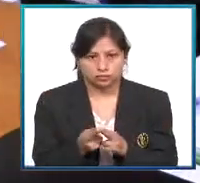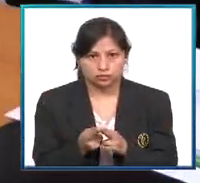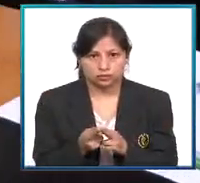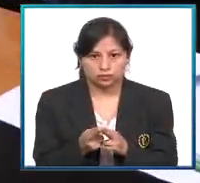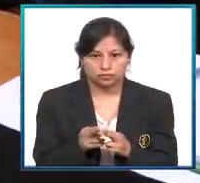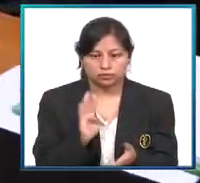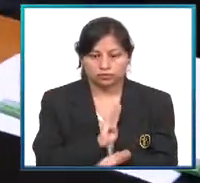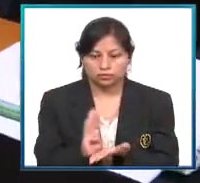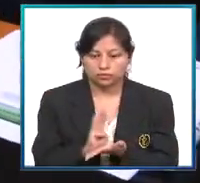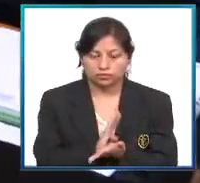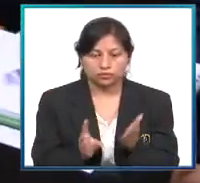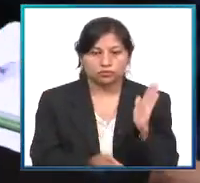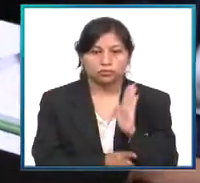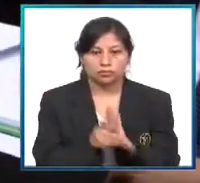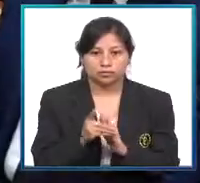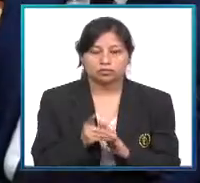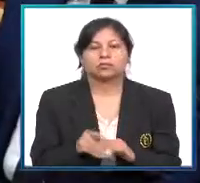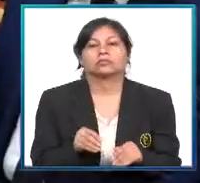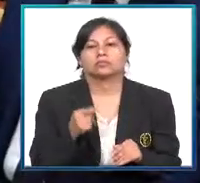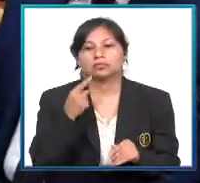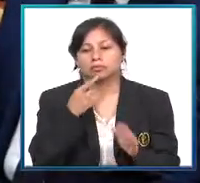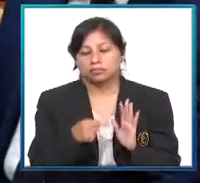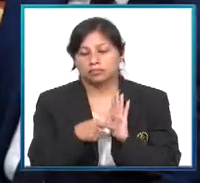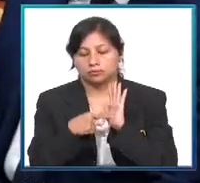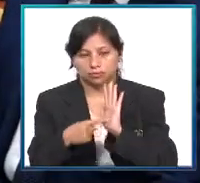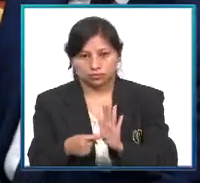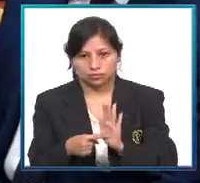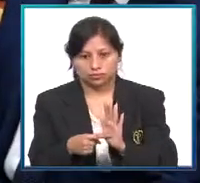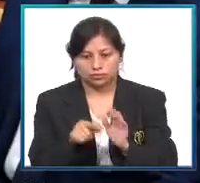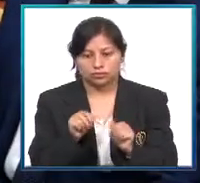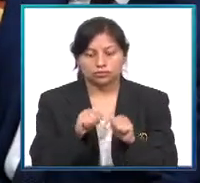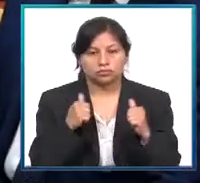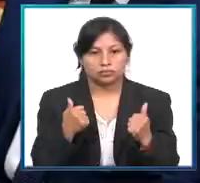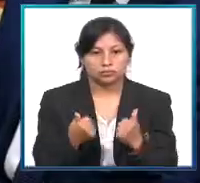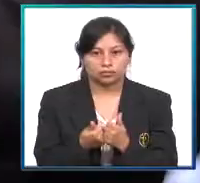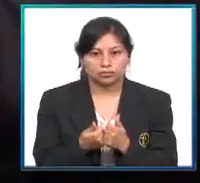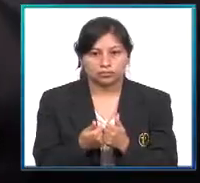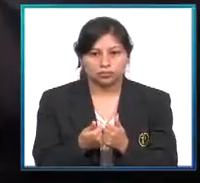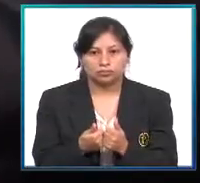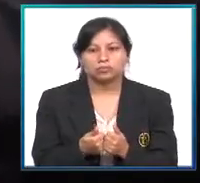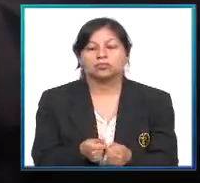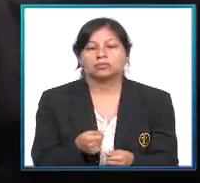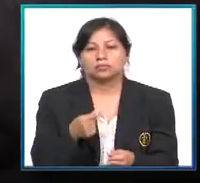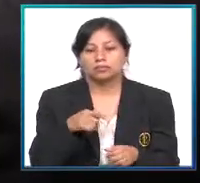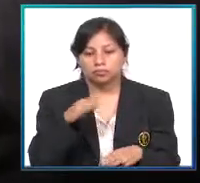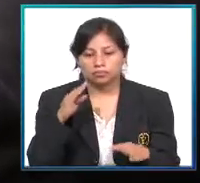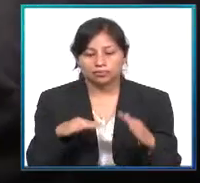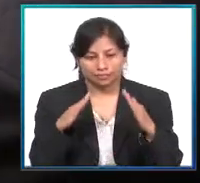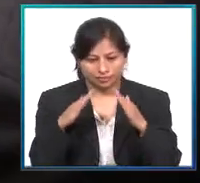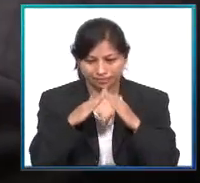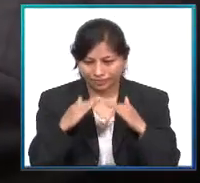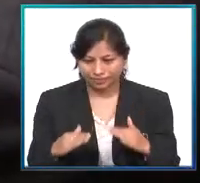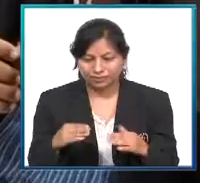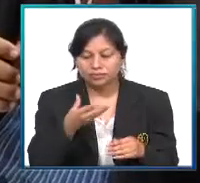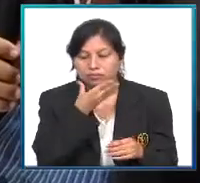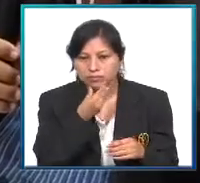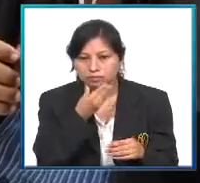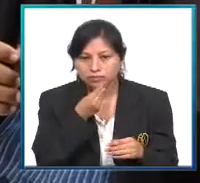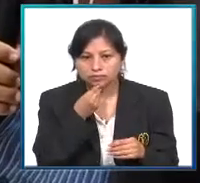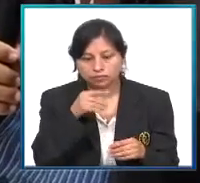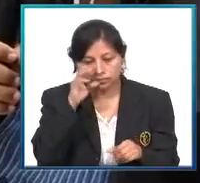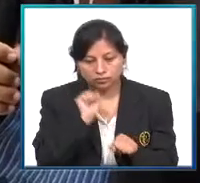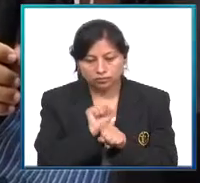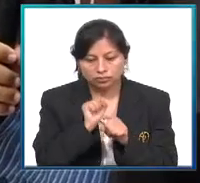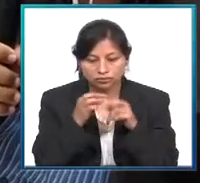del Banco de Desarrollo Rural, Banrural, y representantes de la Asociación de Desfinanciados, Techo de Jubilación y Jubilados,